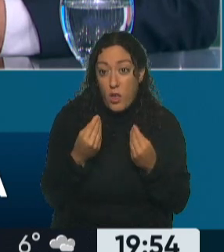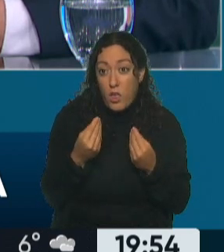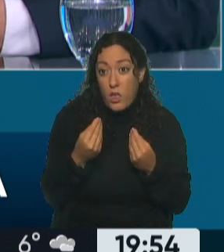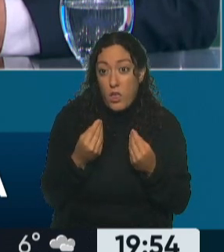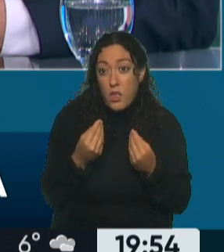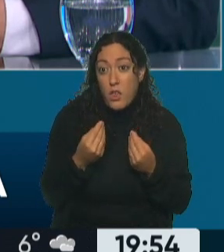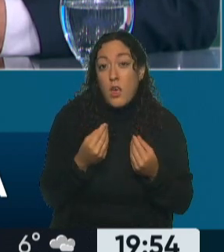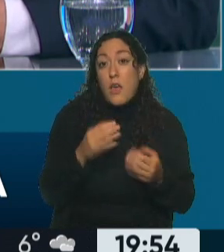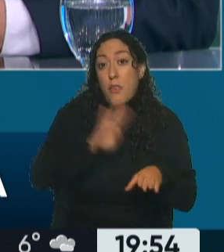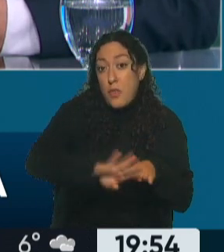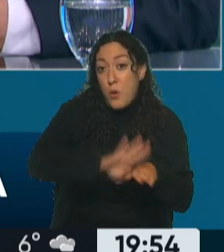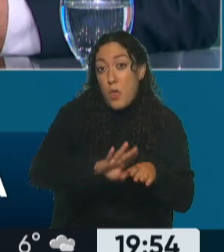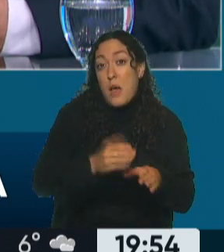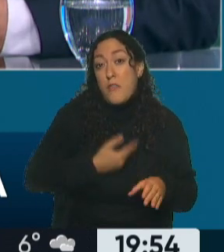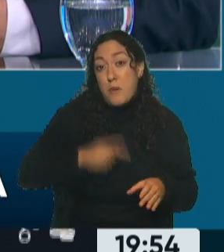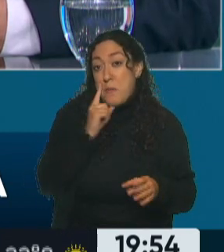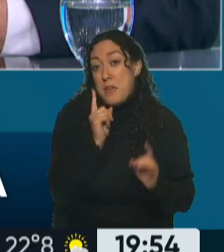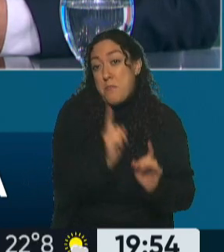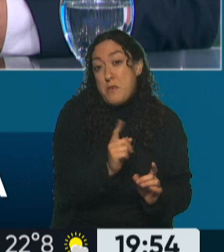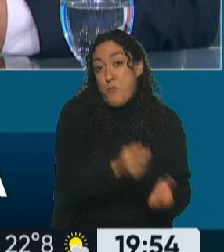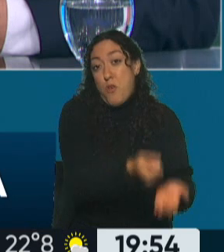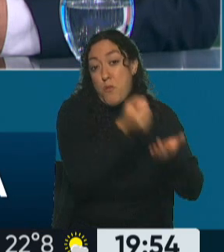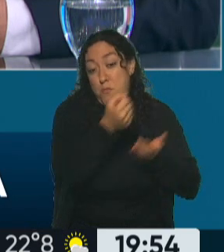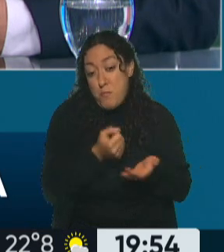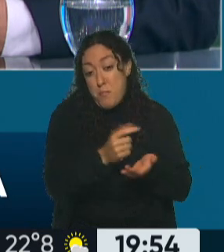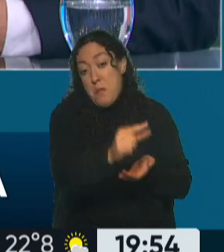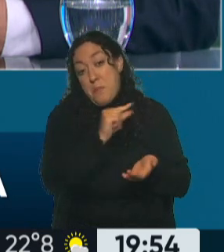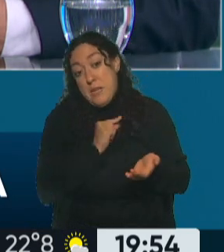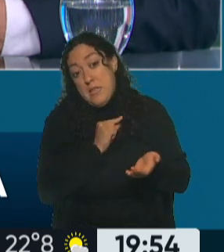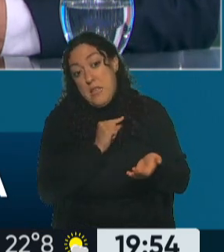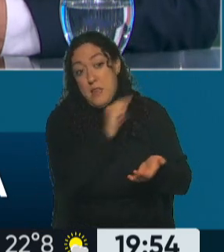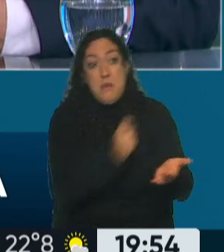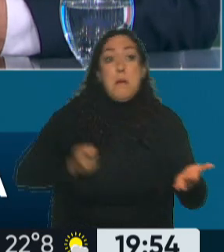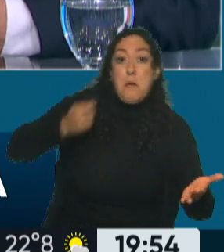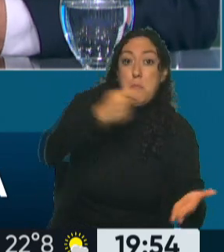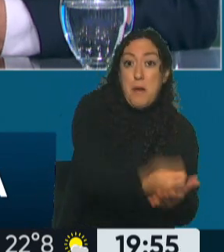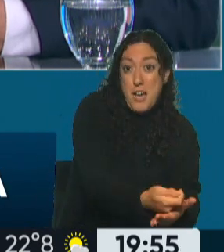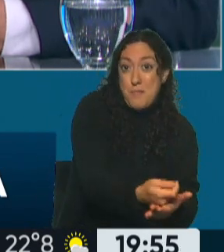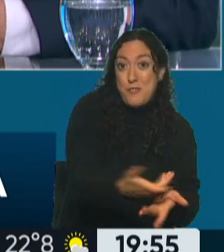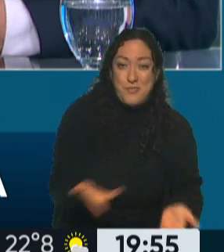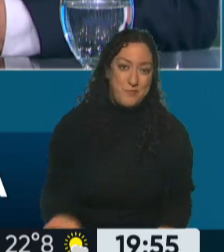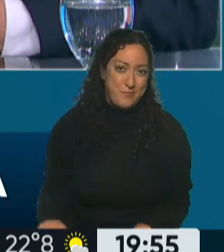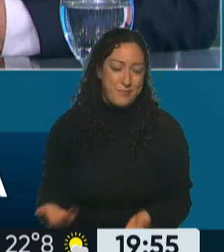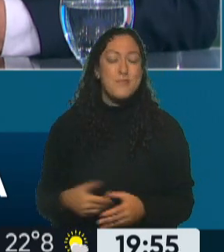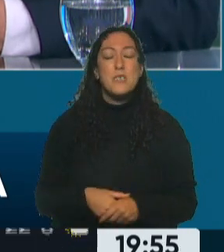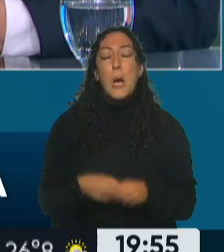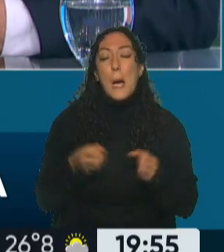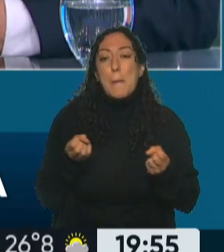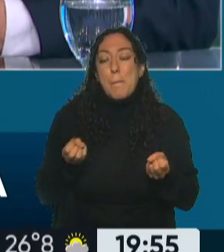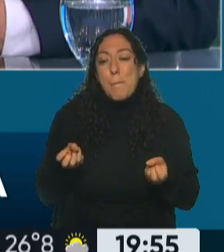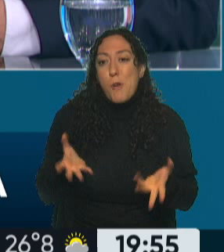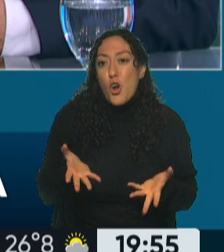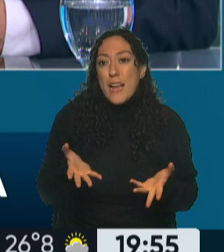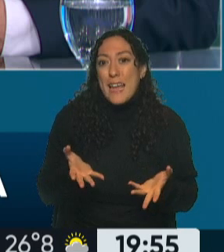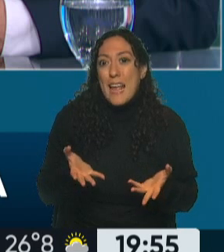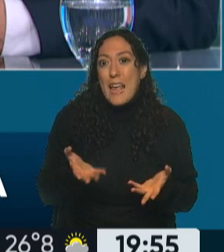la misma deuda que tiene el país. Es decir, nos prestan para que le paguemos los vencimientos de capital. ¿Por qué subrayo lo de capital? Porque los